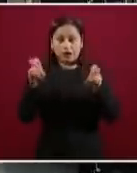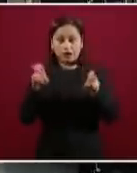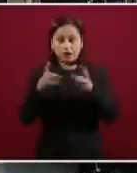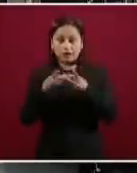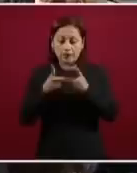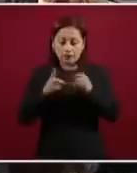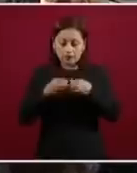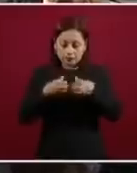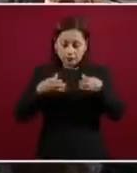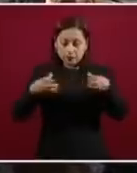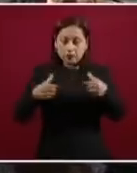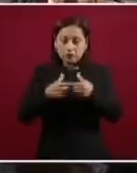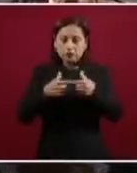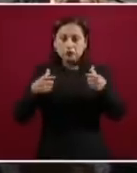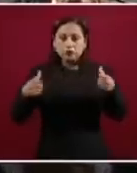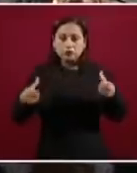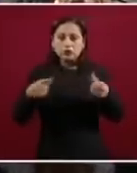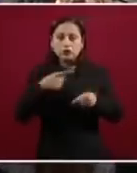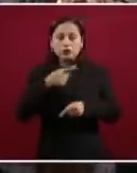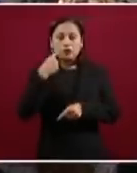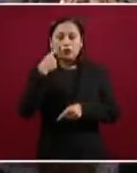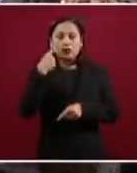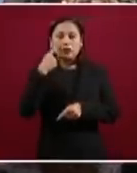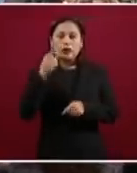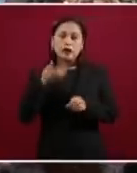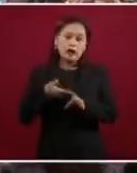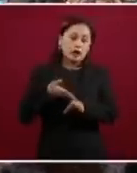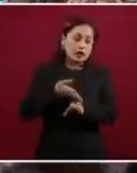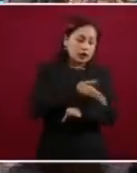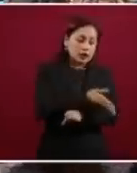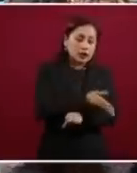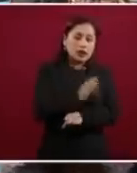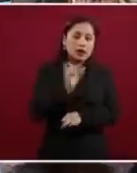en todo este periodo de neoliberal,